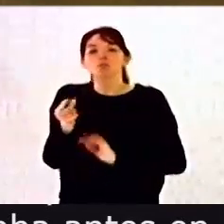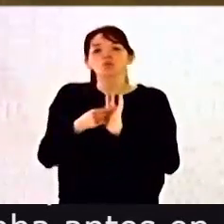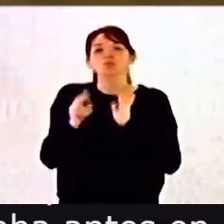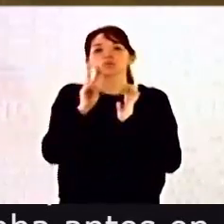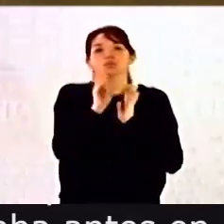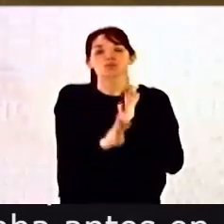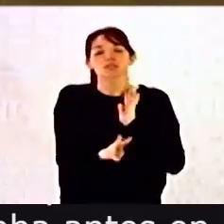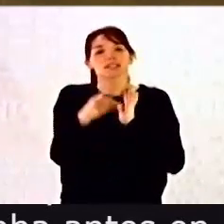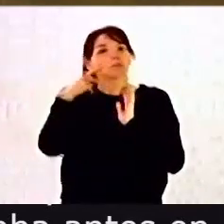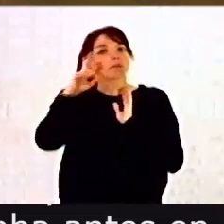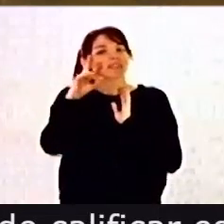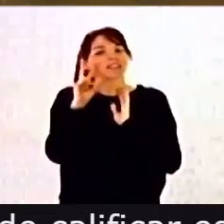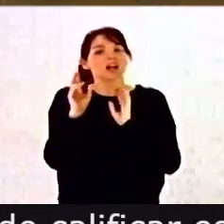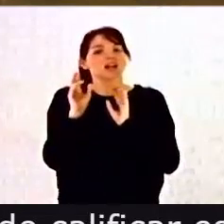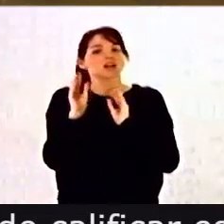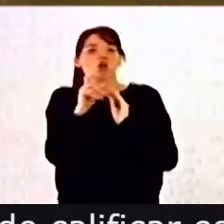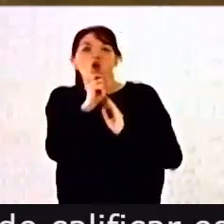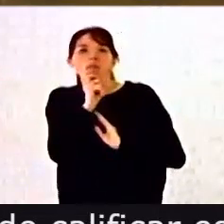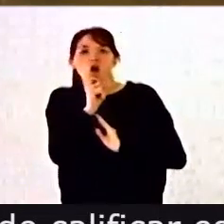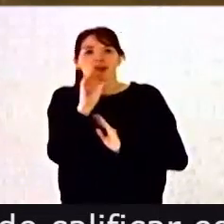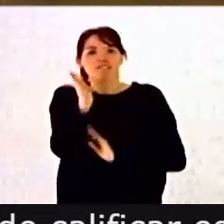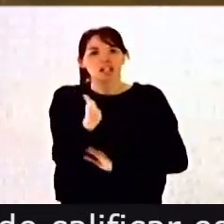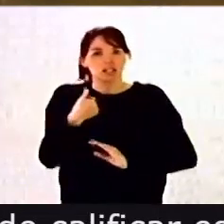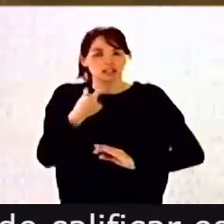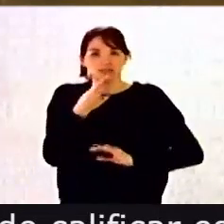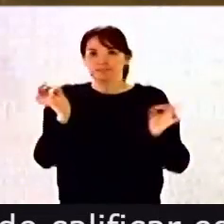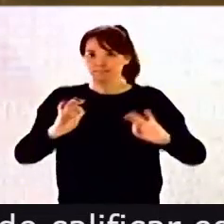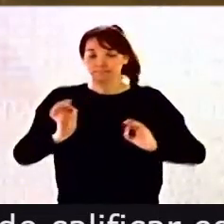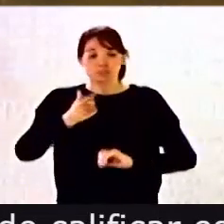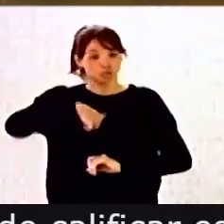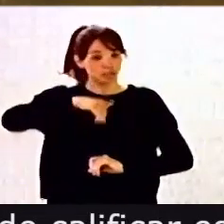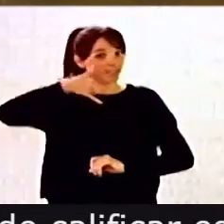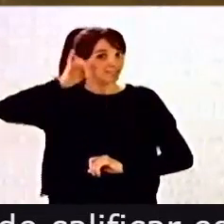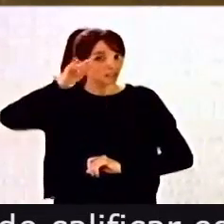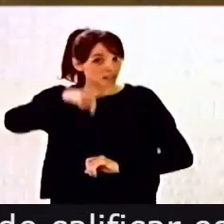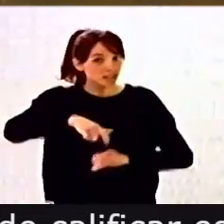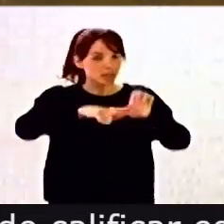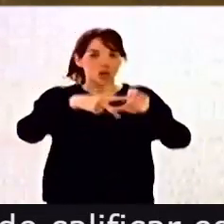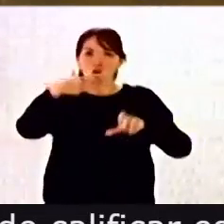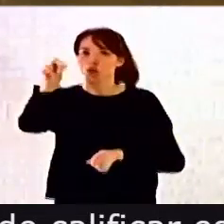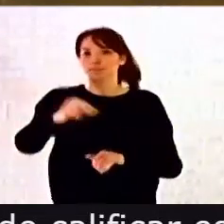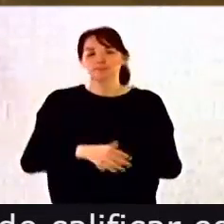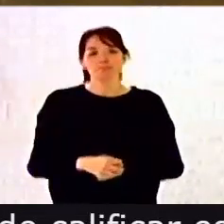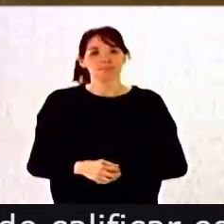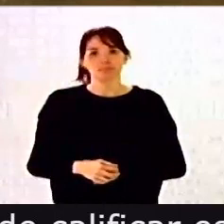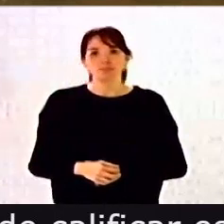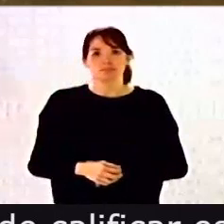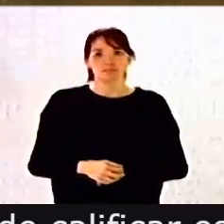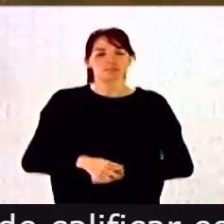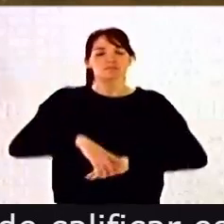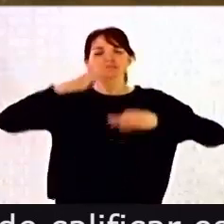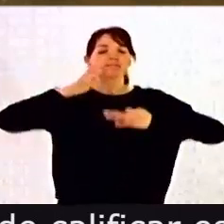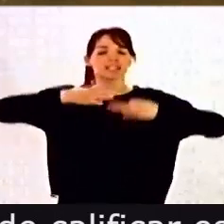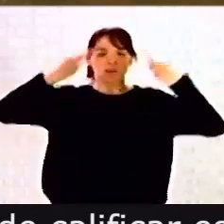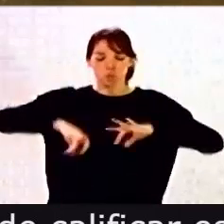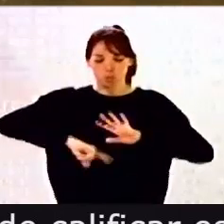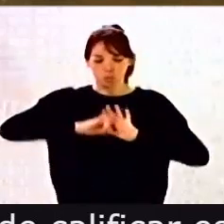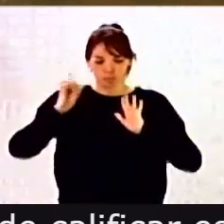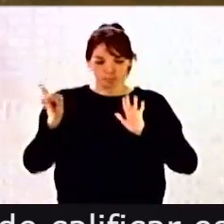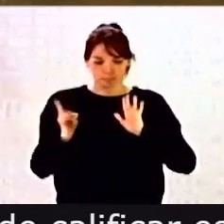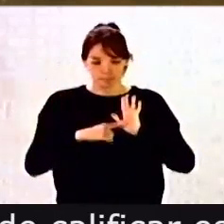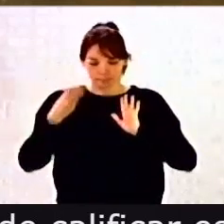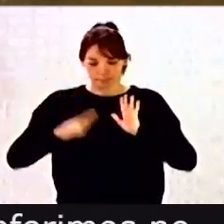vista epidemiológico. Nosotros preferimos no correr ese riesgo. Para estar completamente seguros Para estar